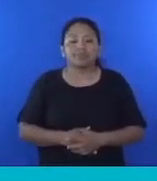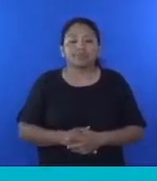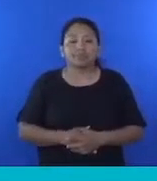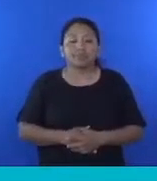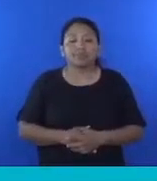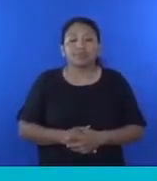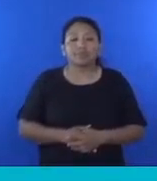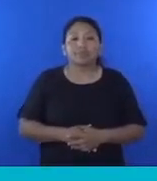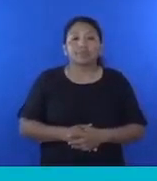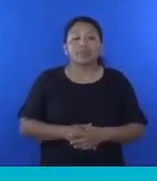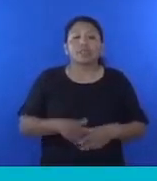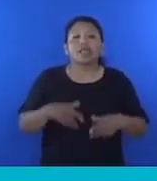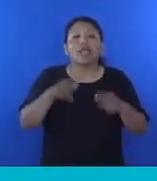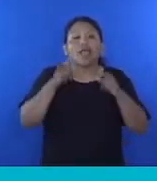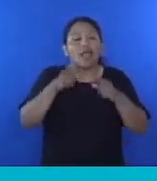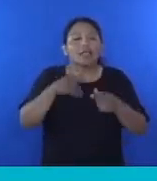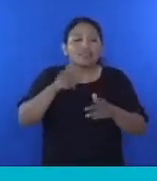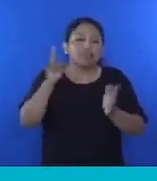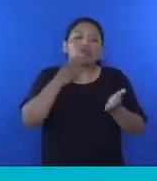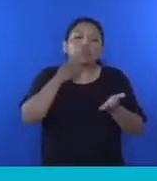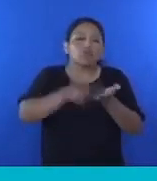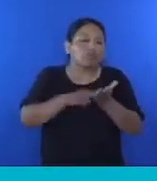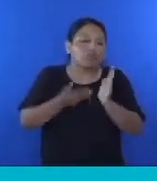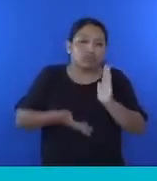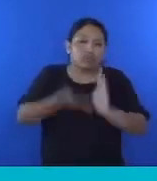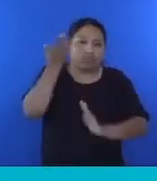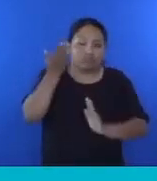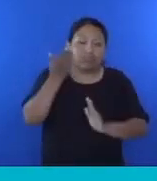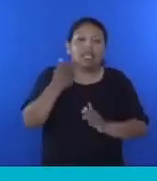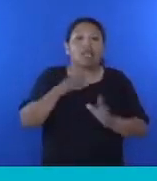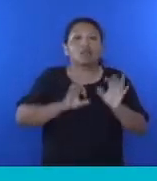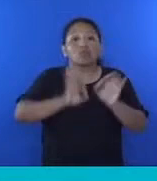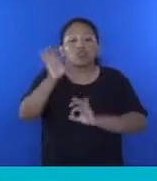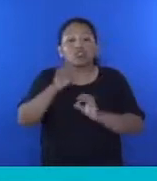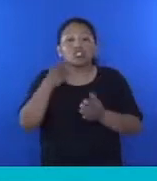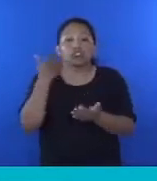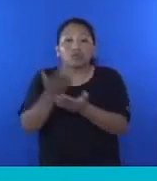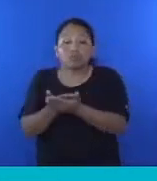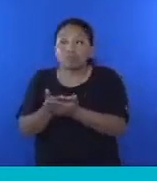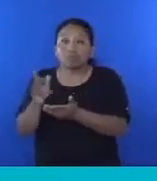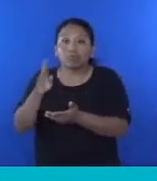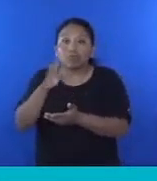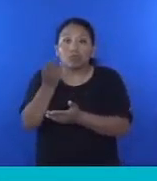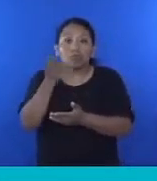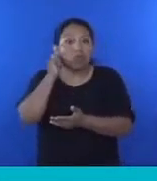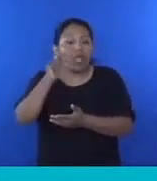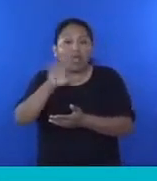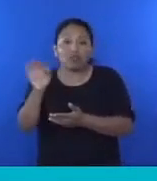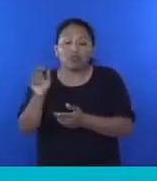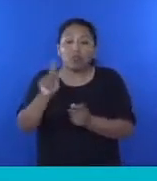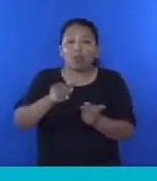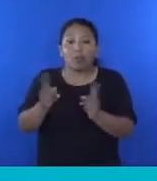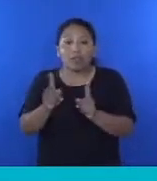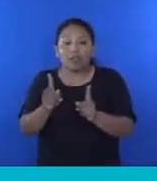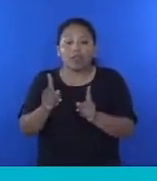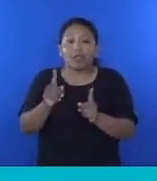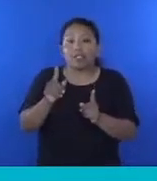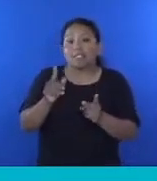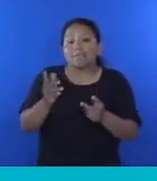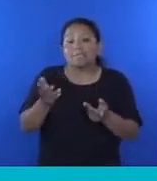digo es que objetivamente hay un impuestazo. Y hay un proyecto de ley presentado por Bugallo que para cualquiera de los dos casos, esté o no